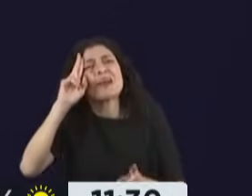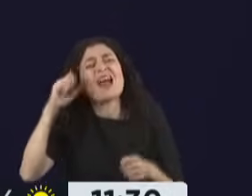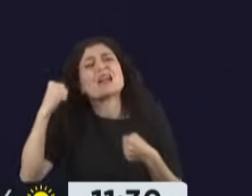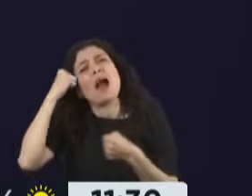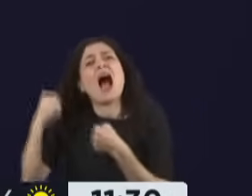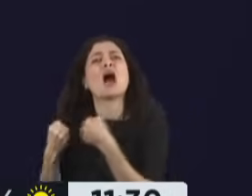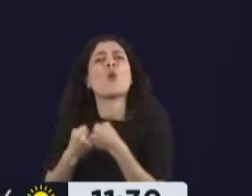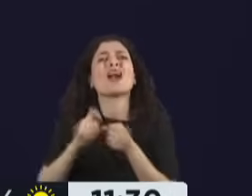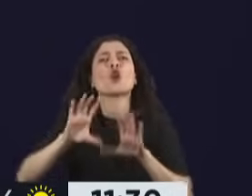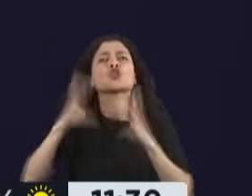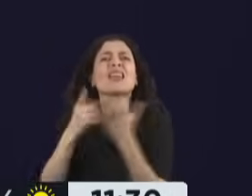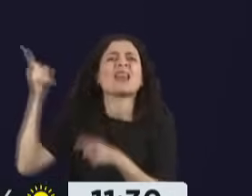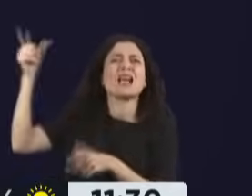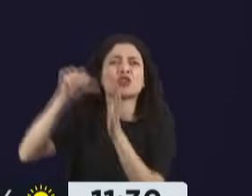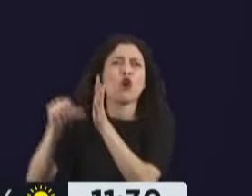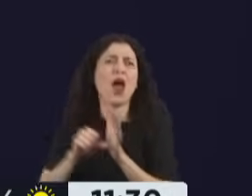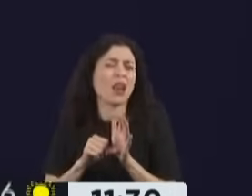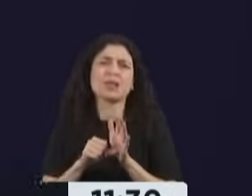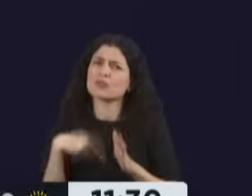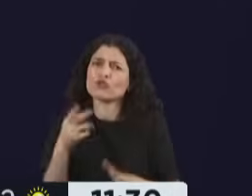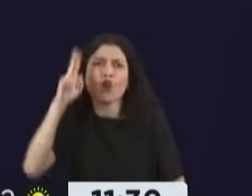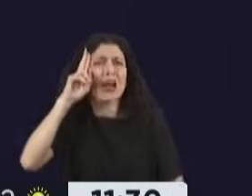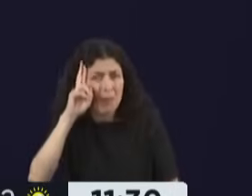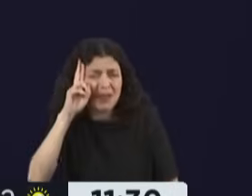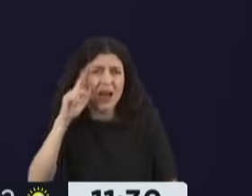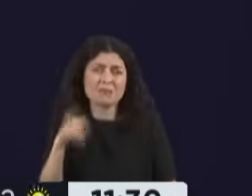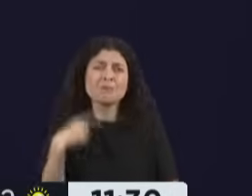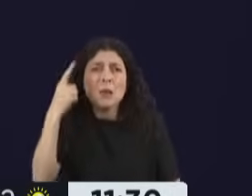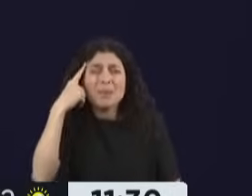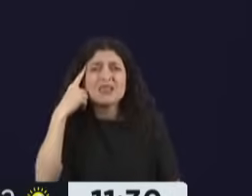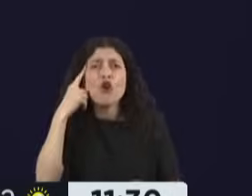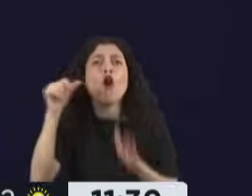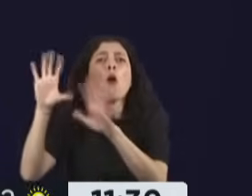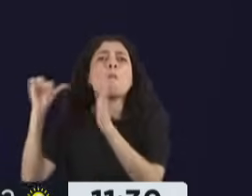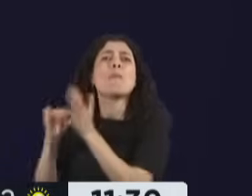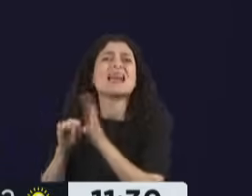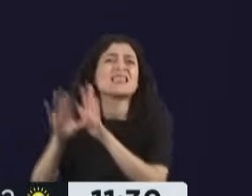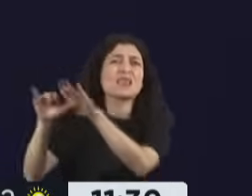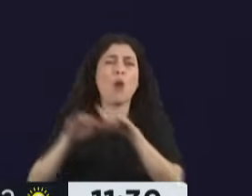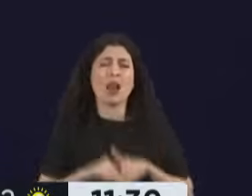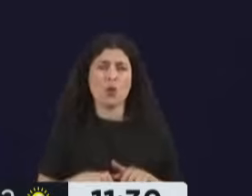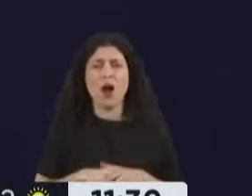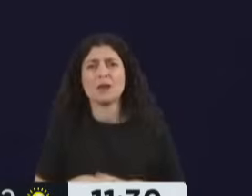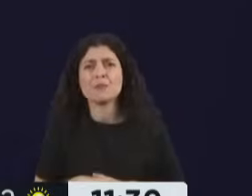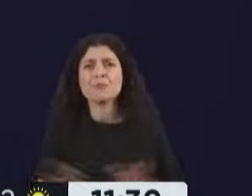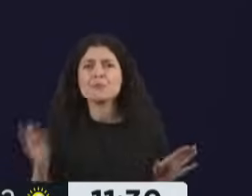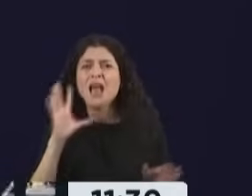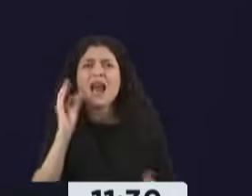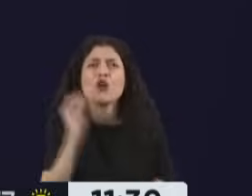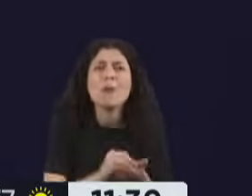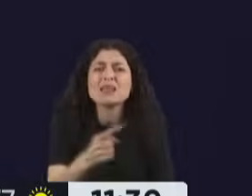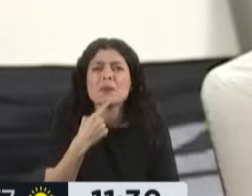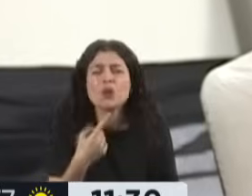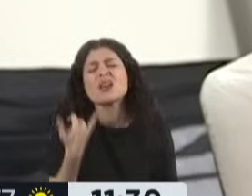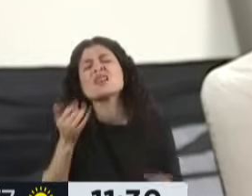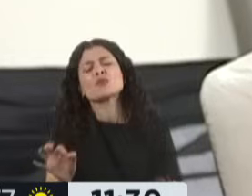seguridad. Así que en eso entiendo que todos los países deberíamos actuar así, ¿no? Bueno, ¿listo? ¿Me quieren hacer una pregunta? Una más. Si vos ya